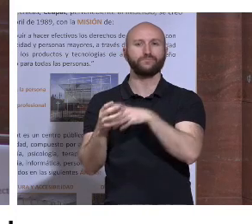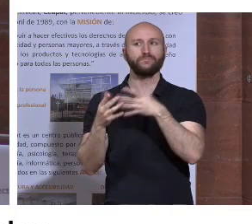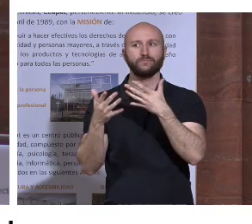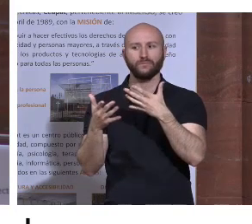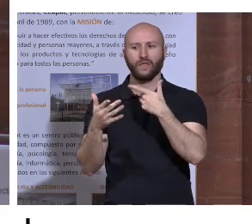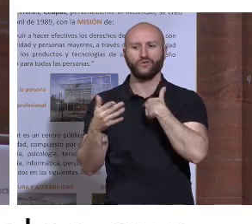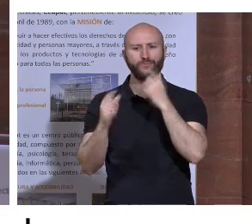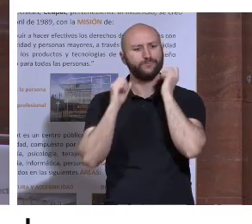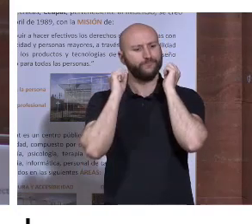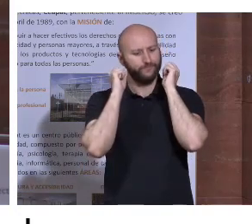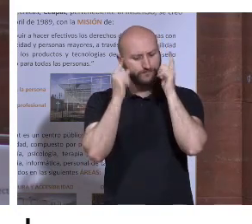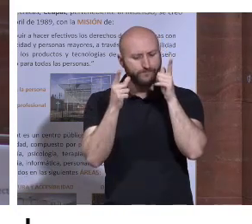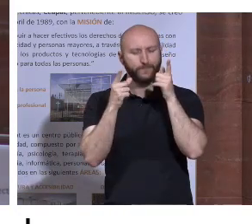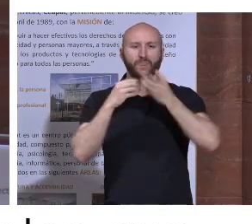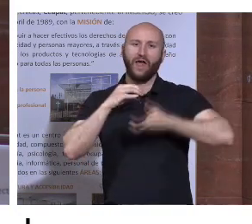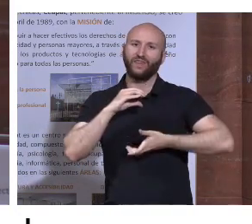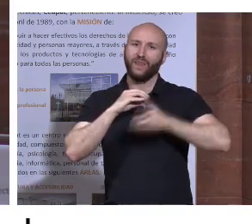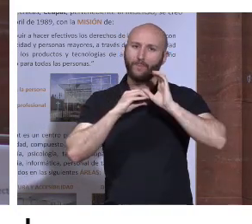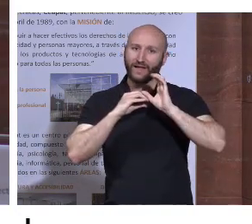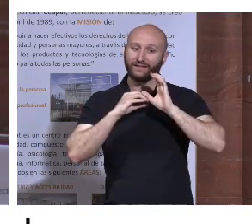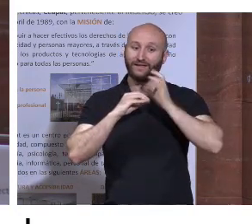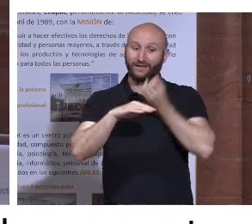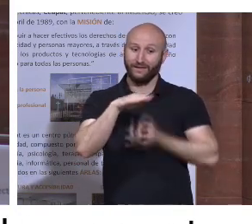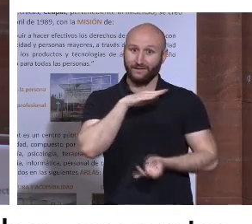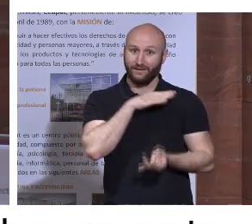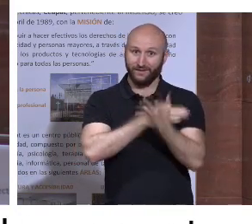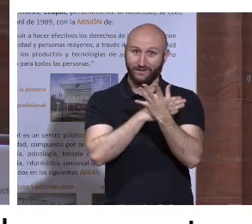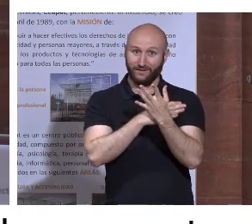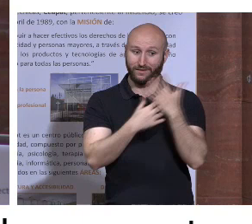me daba cuenta de que el CEAPAT, desde que nació,